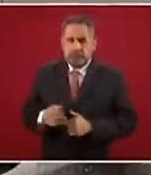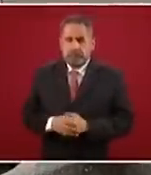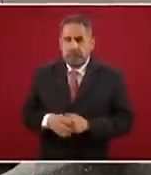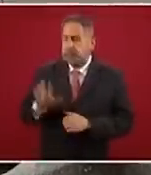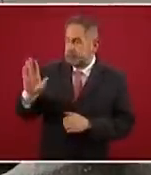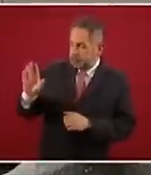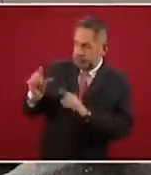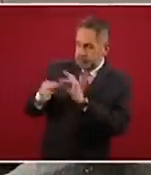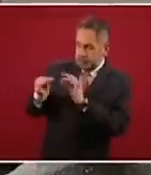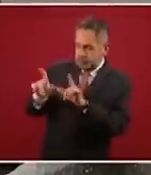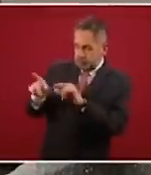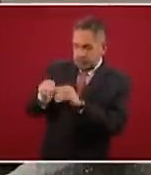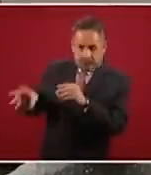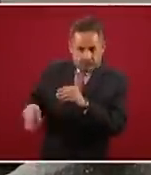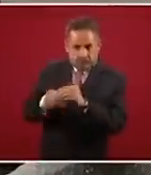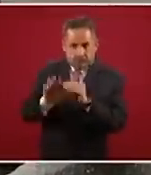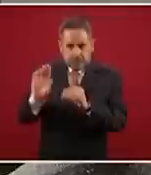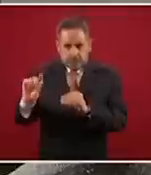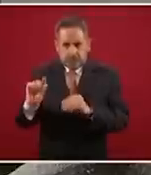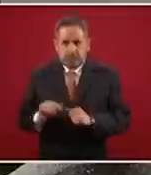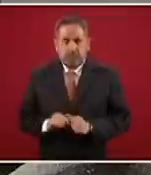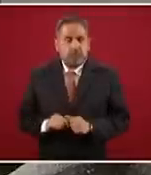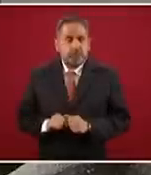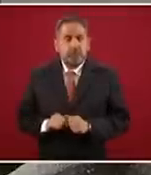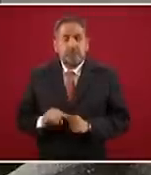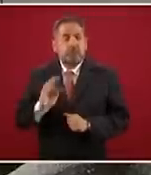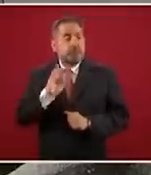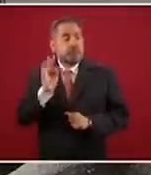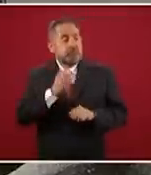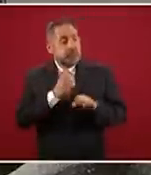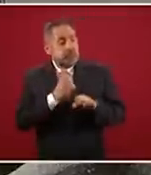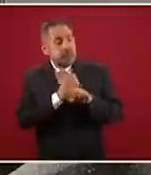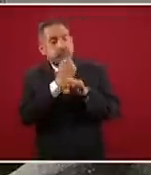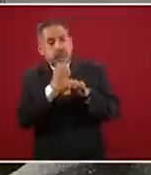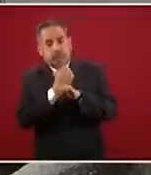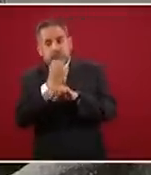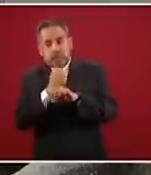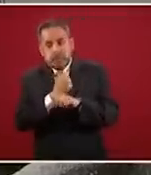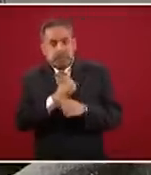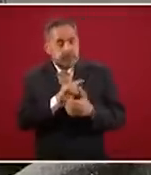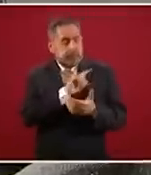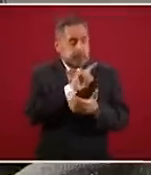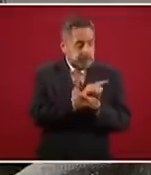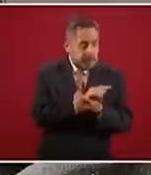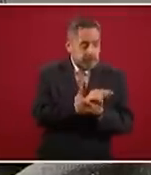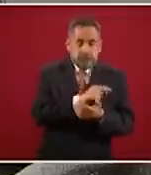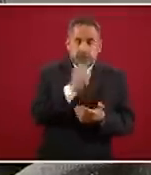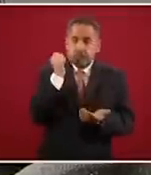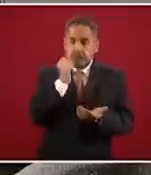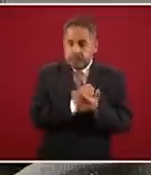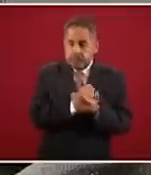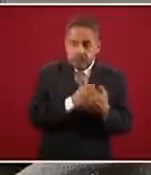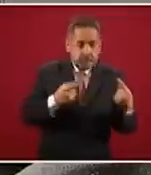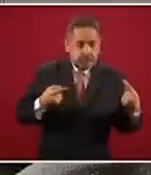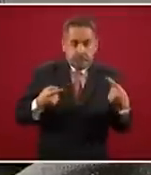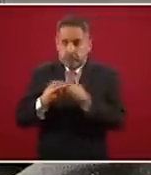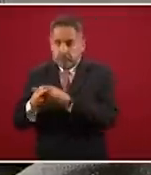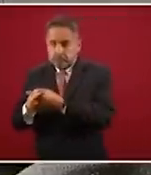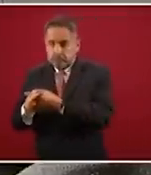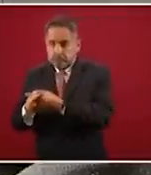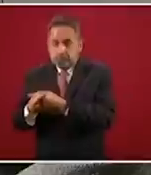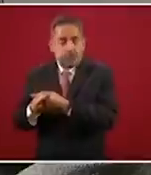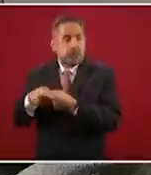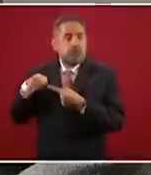más para complementar. Si están legislando y se afecta una facultad